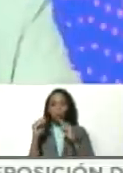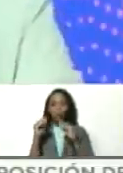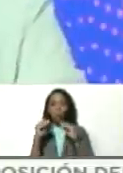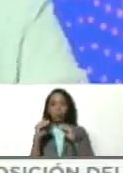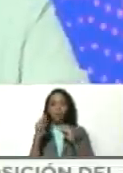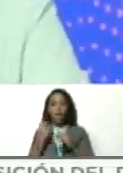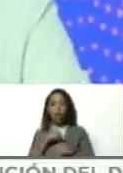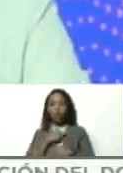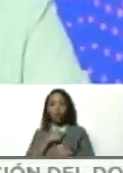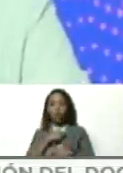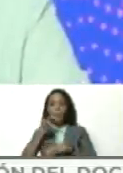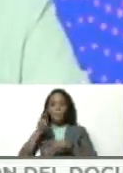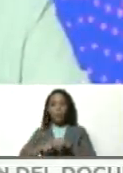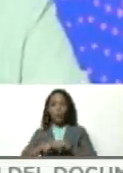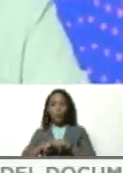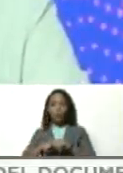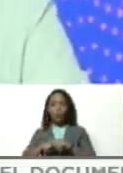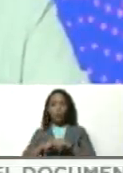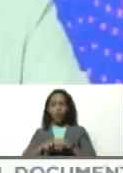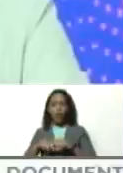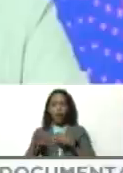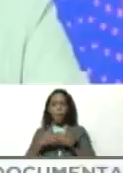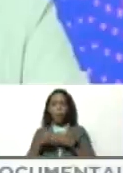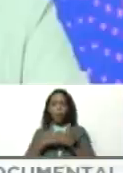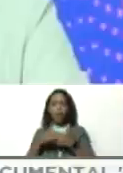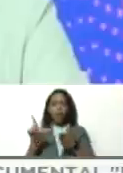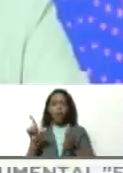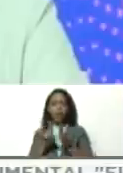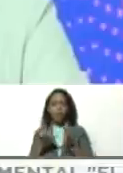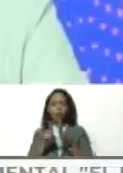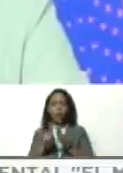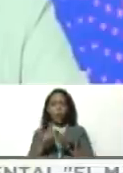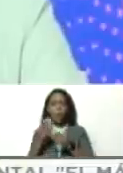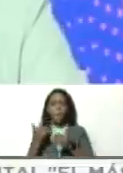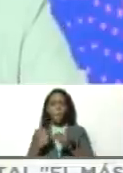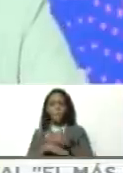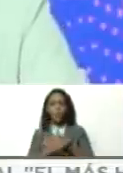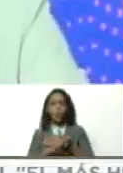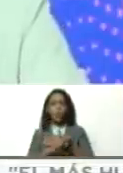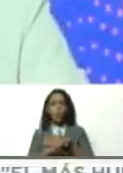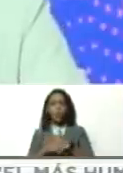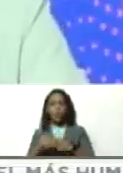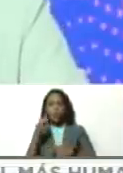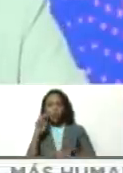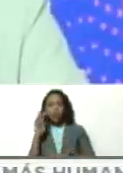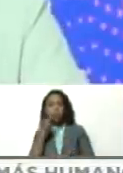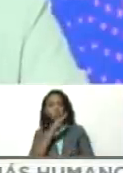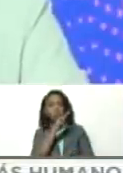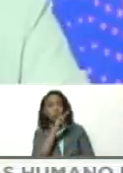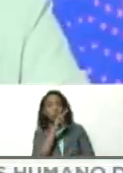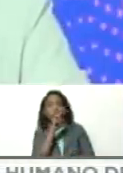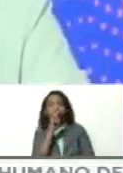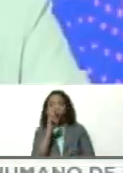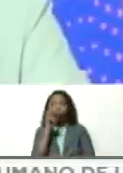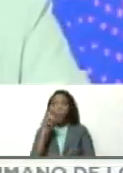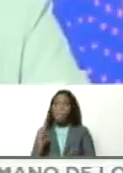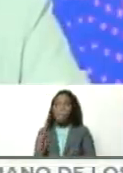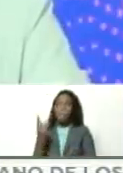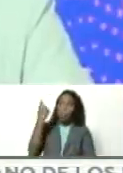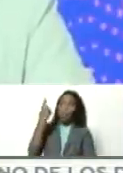Y nosotros estábamos sentados en la puerta del liceo y pasó Carmelo Laborit. Dios santo, primera vez que lo